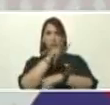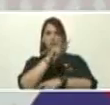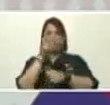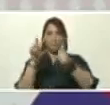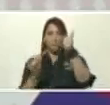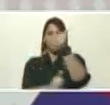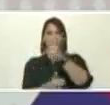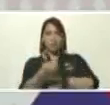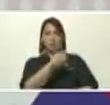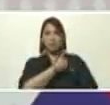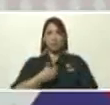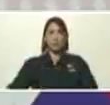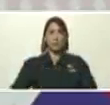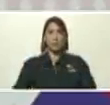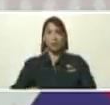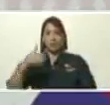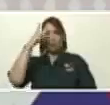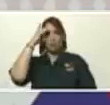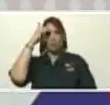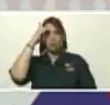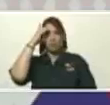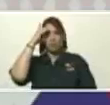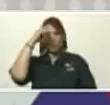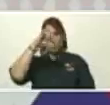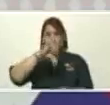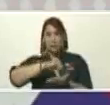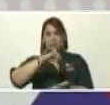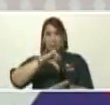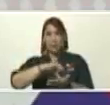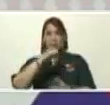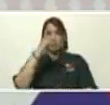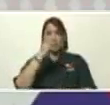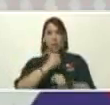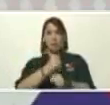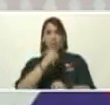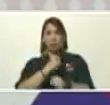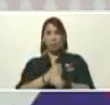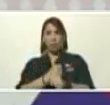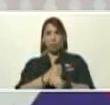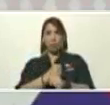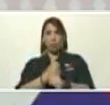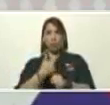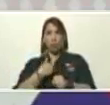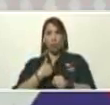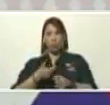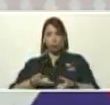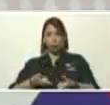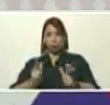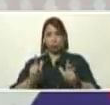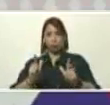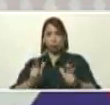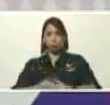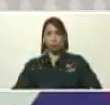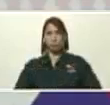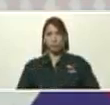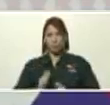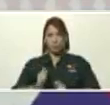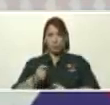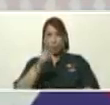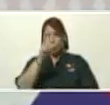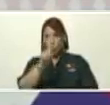vicepresidenta Delcy Rodríguez, Central de Trabajadores, yo les pongo un